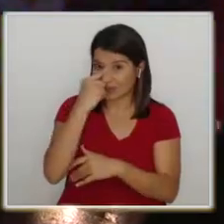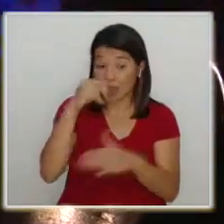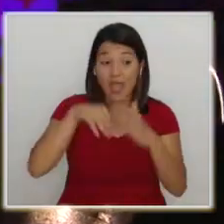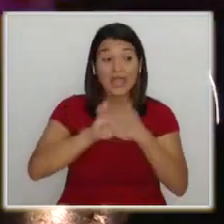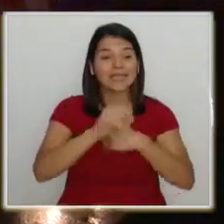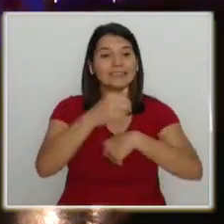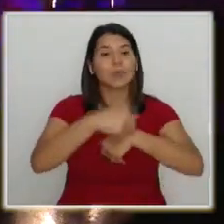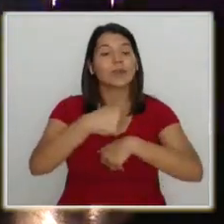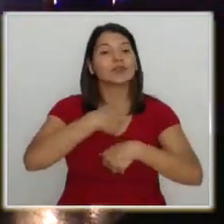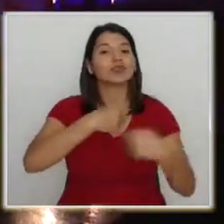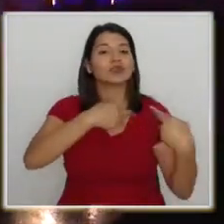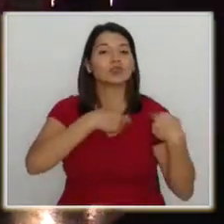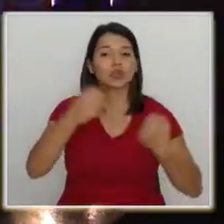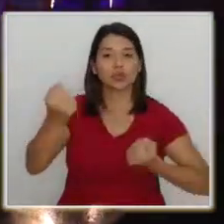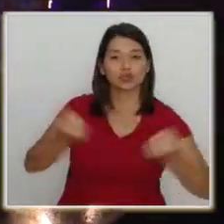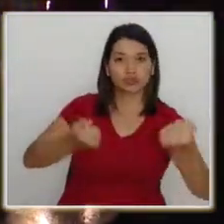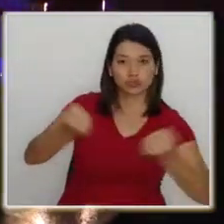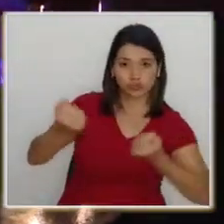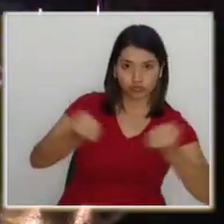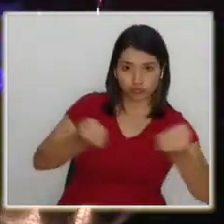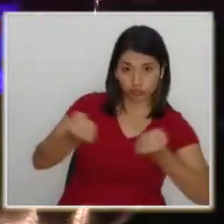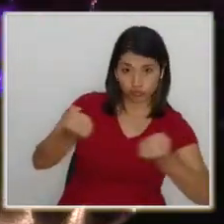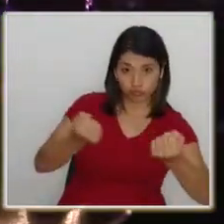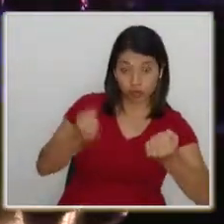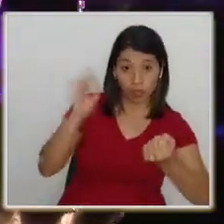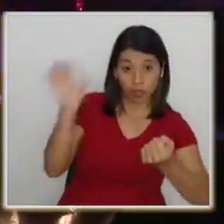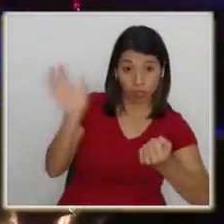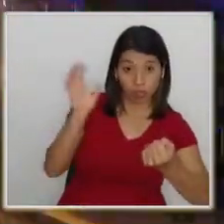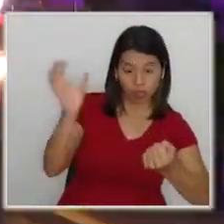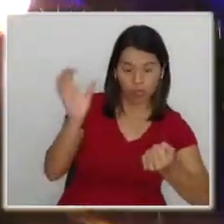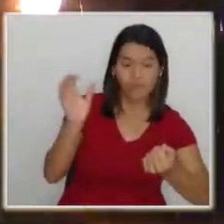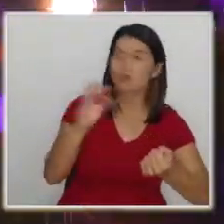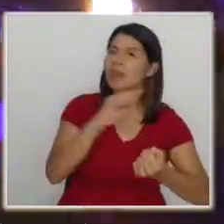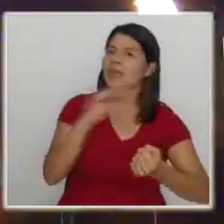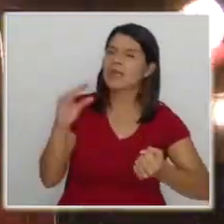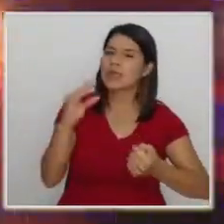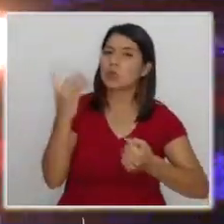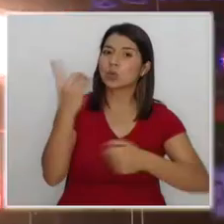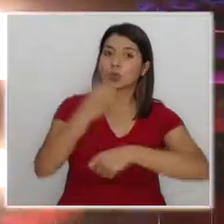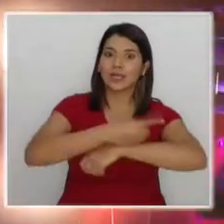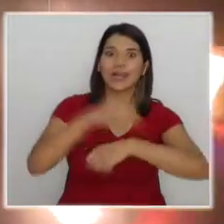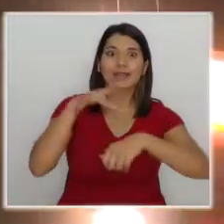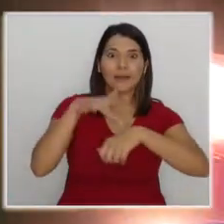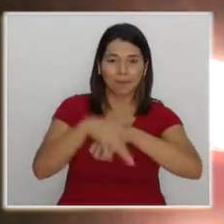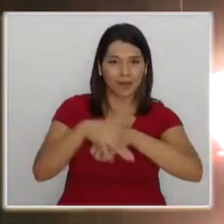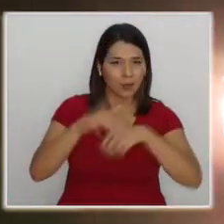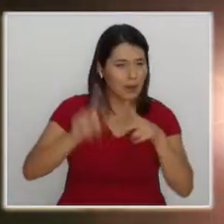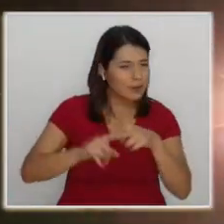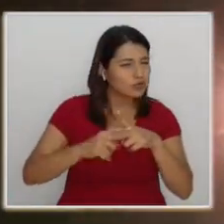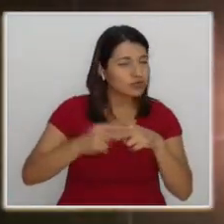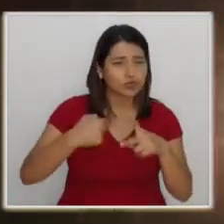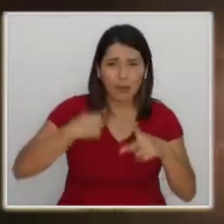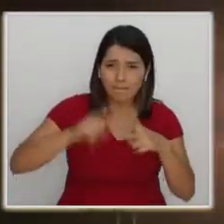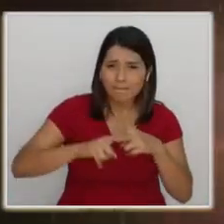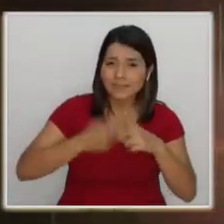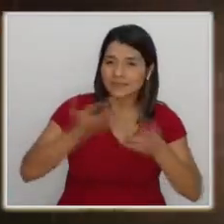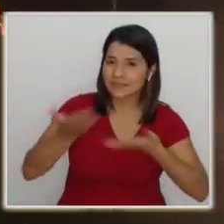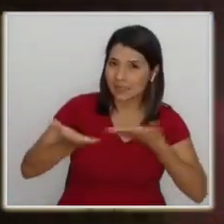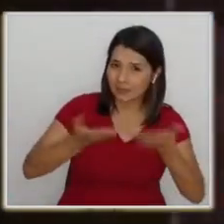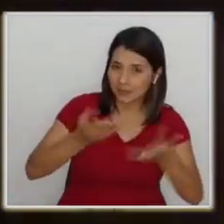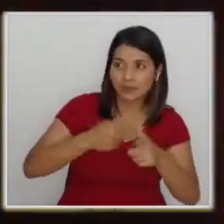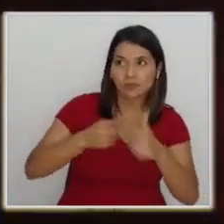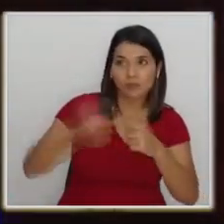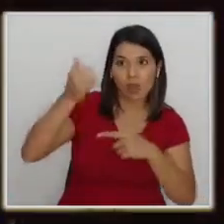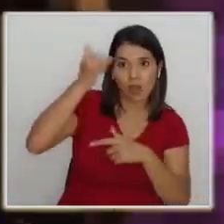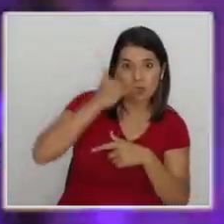unidades, y estábamos en horas de la mañana empezando el servicio, y nos despacharon a fuego en